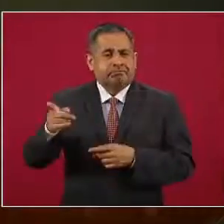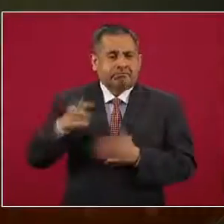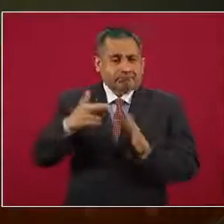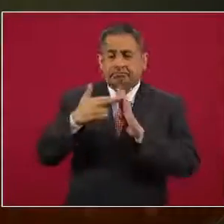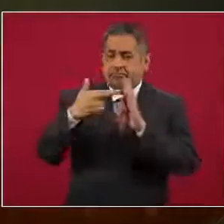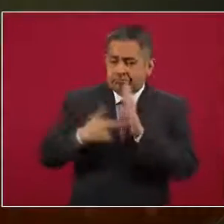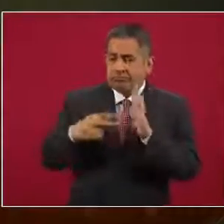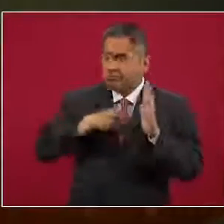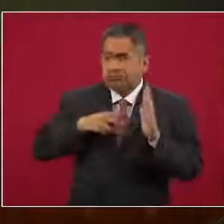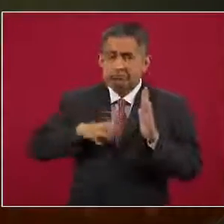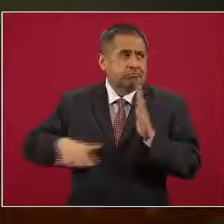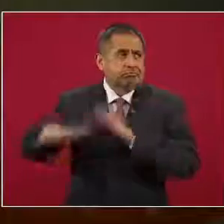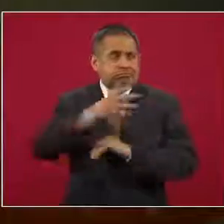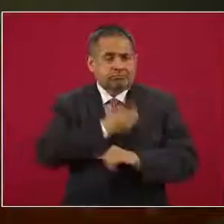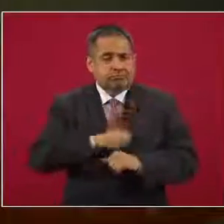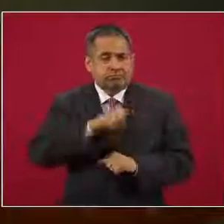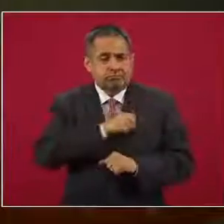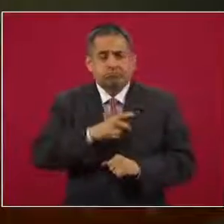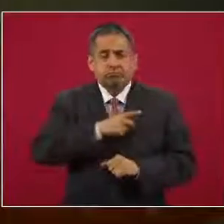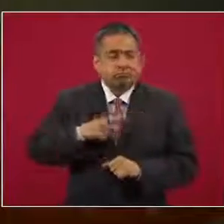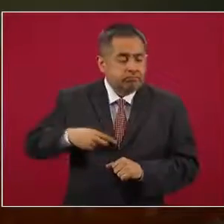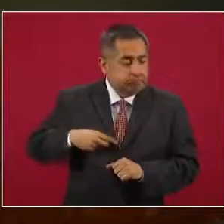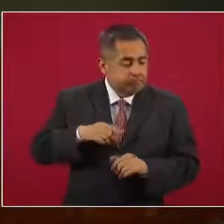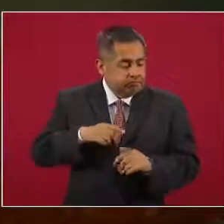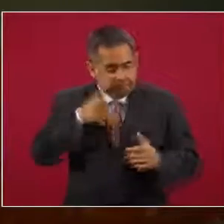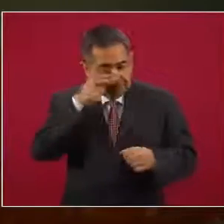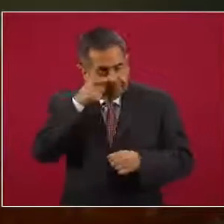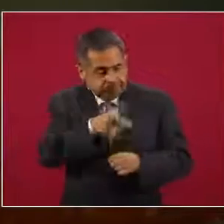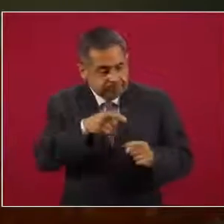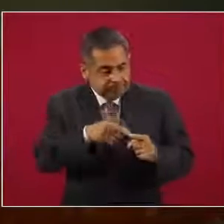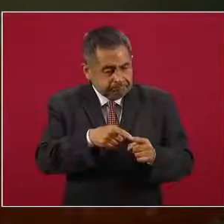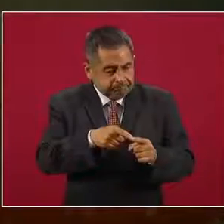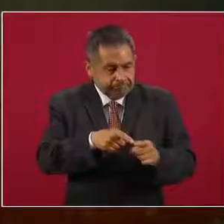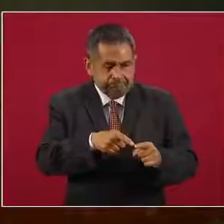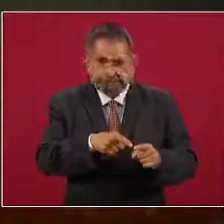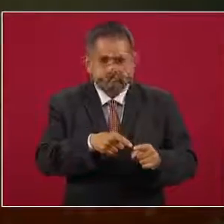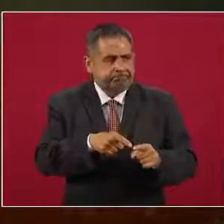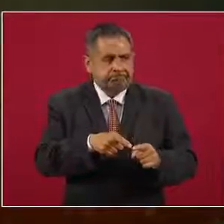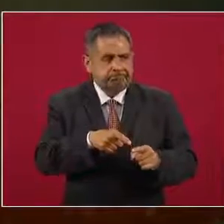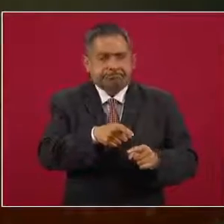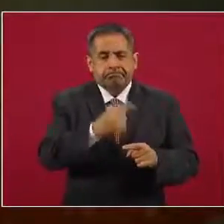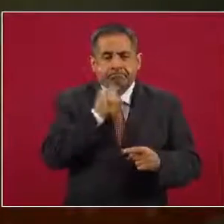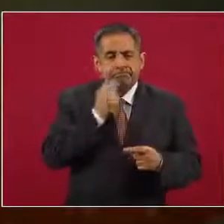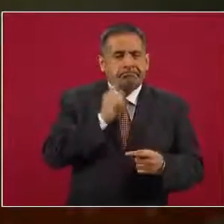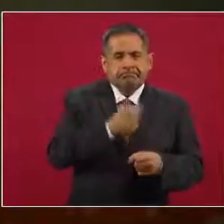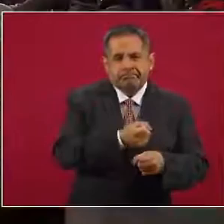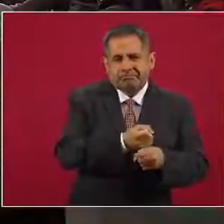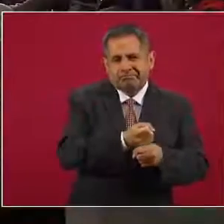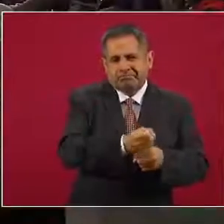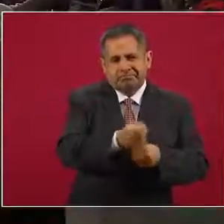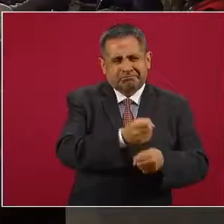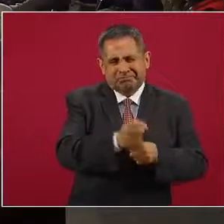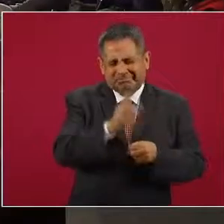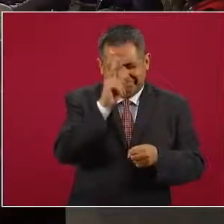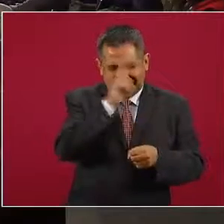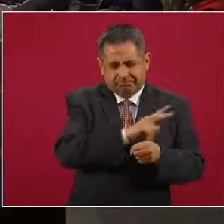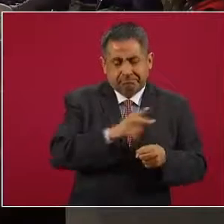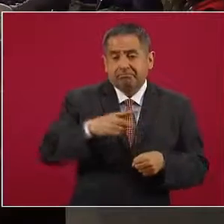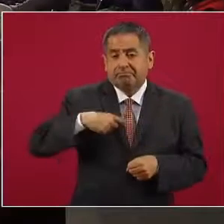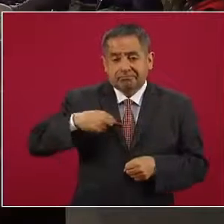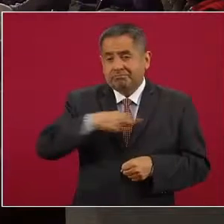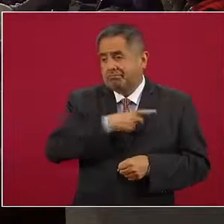salud maneja, que es avisar a las autoridades cuando pequeñitas llegan con estas